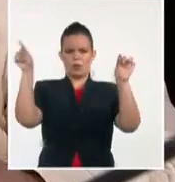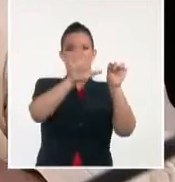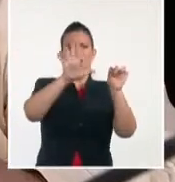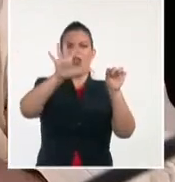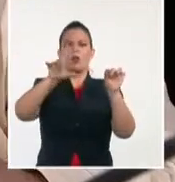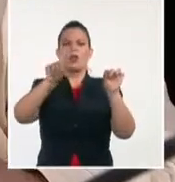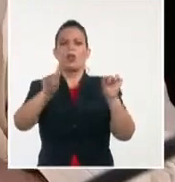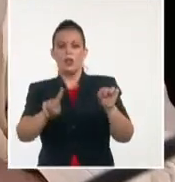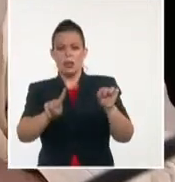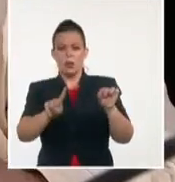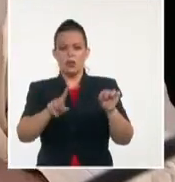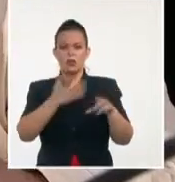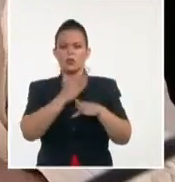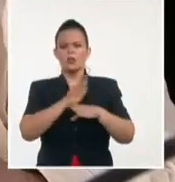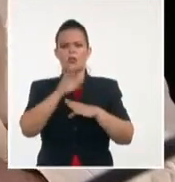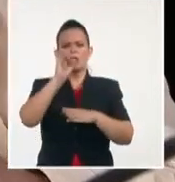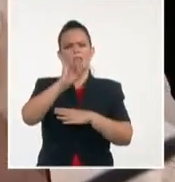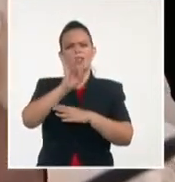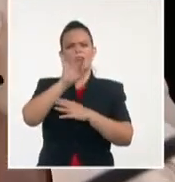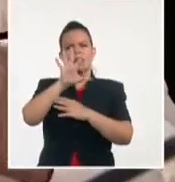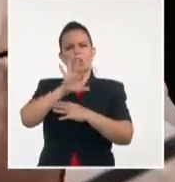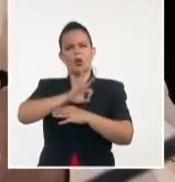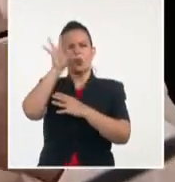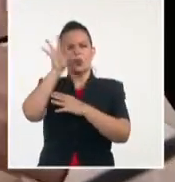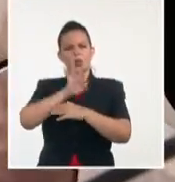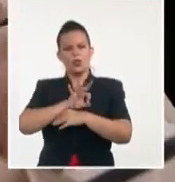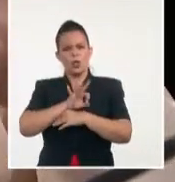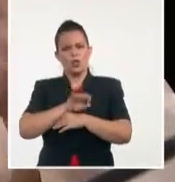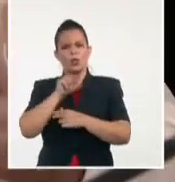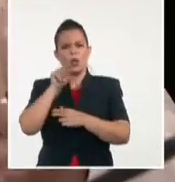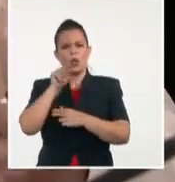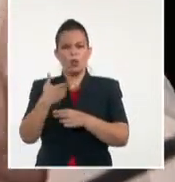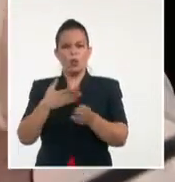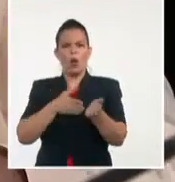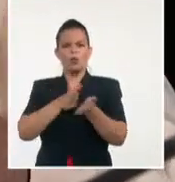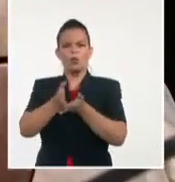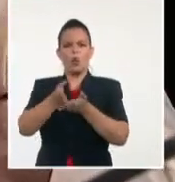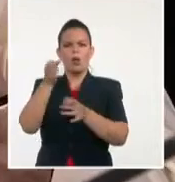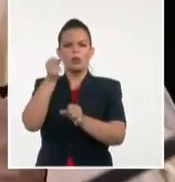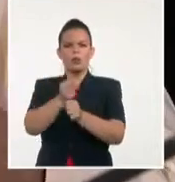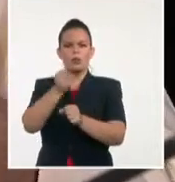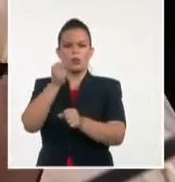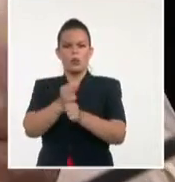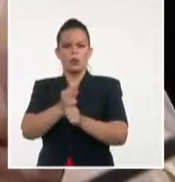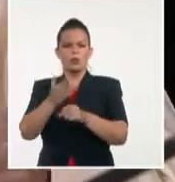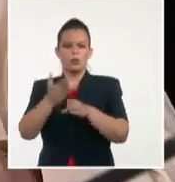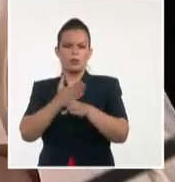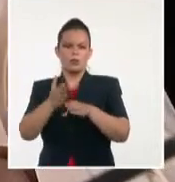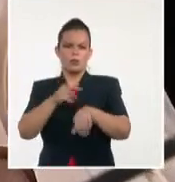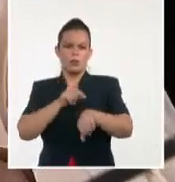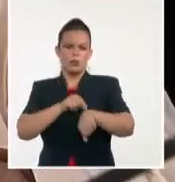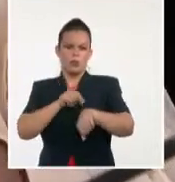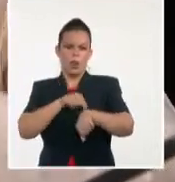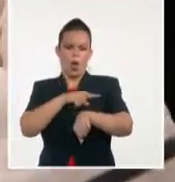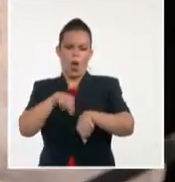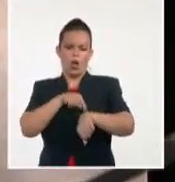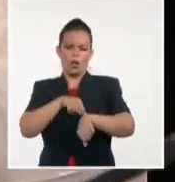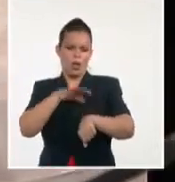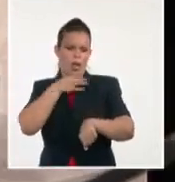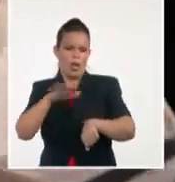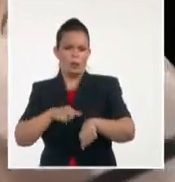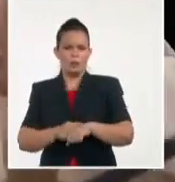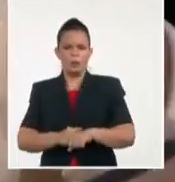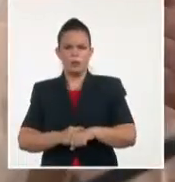el 65%, pasaron incluso a trabajar en un régimen horario. ¿Qué significa esto? En condiciones normales, aunque